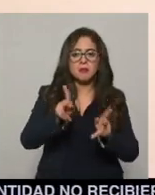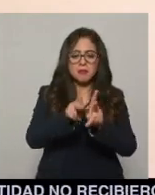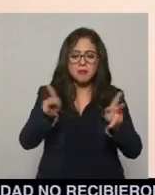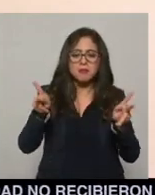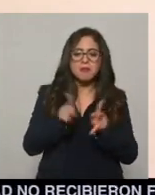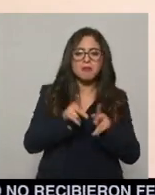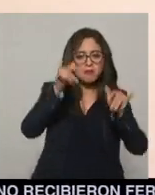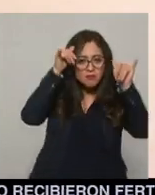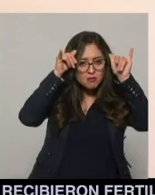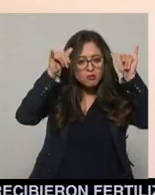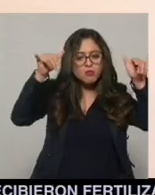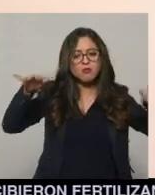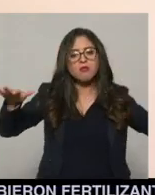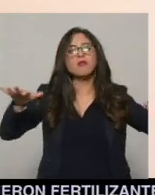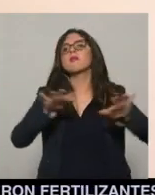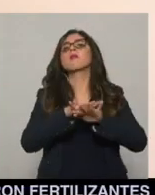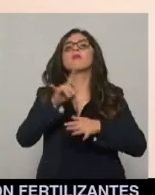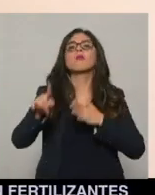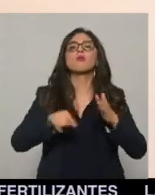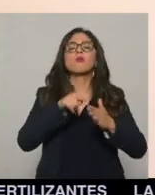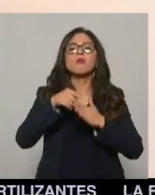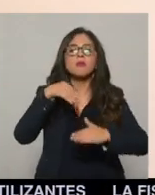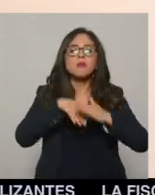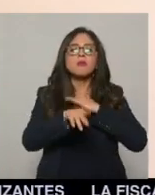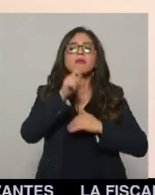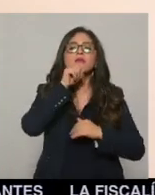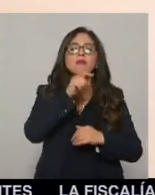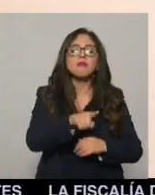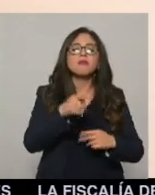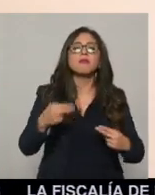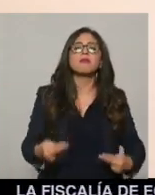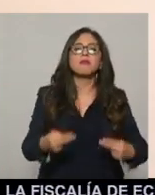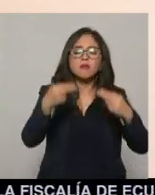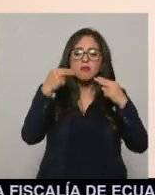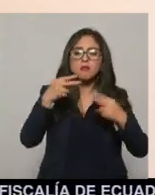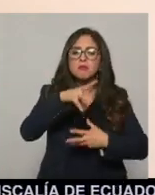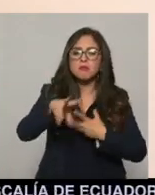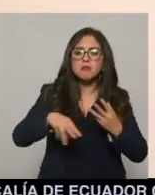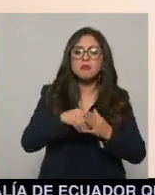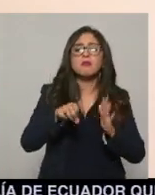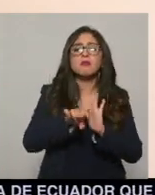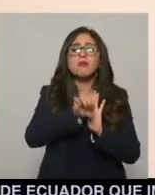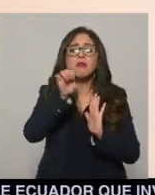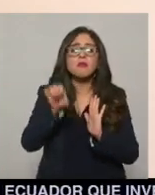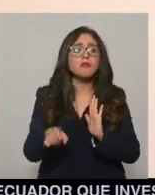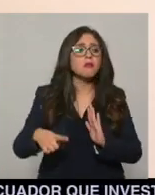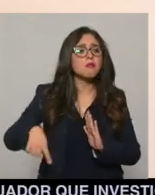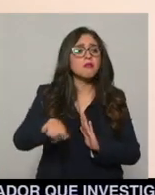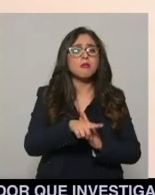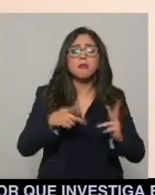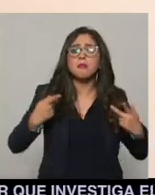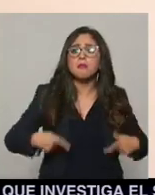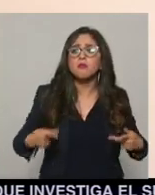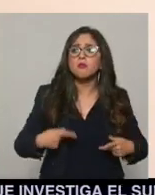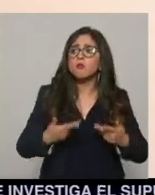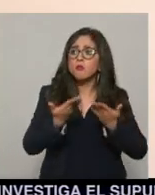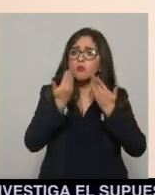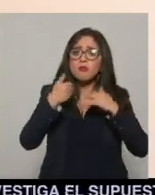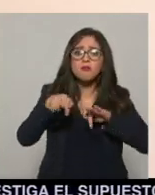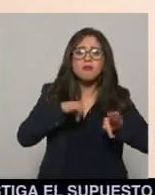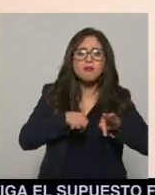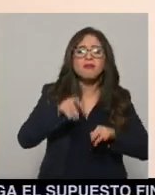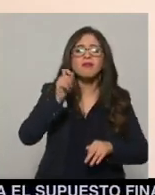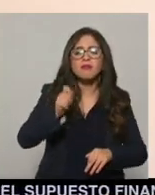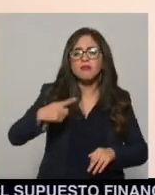de espectáculos o centros comerciales, son verdaderos negocios. Entonces, el argumento de vamos a dejar a la gente sin empleo, que puede ser esta trampa de la